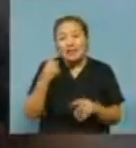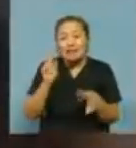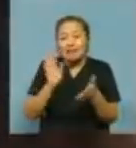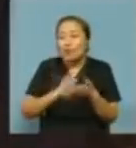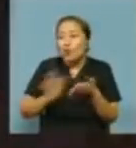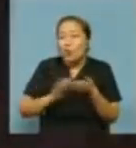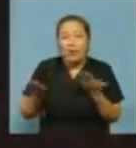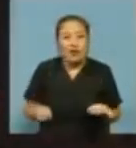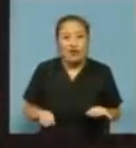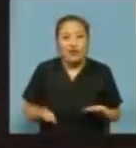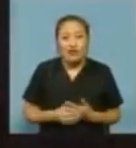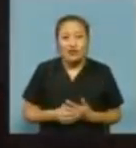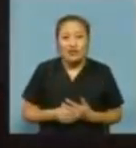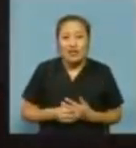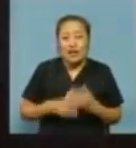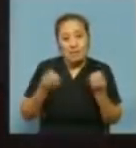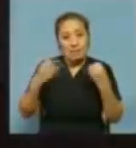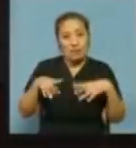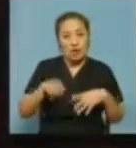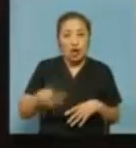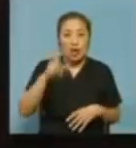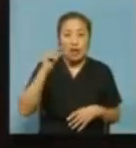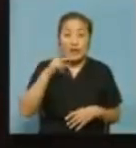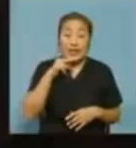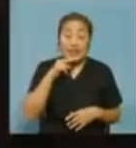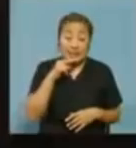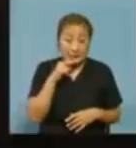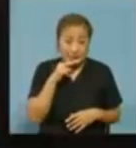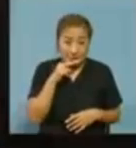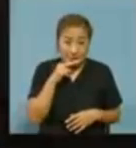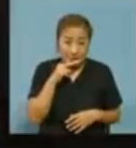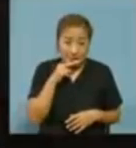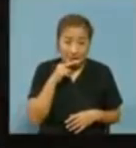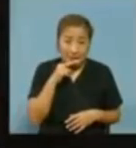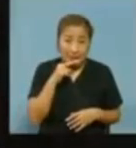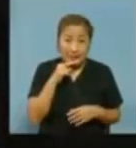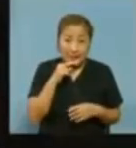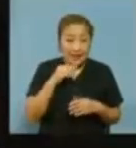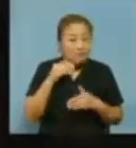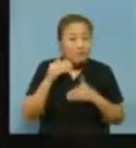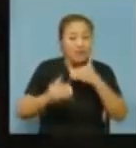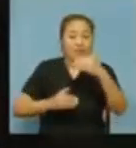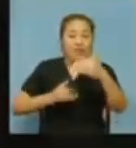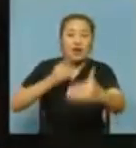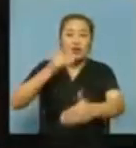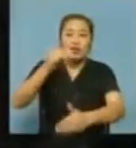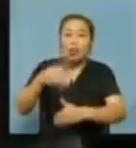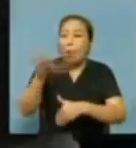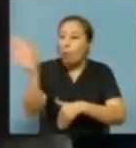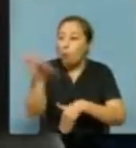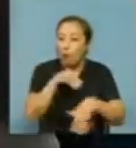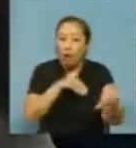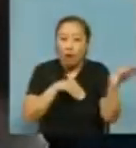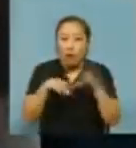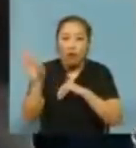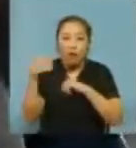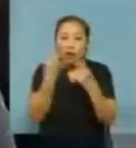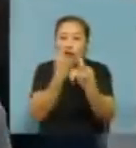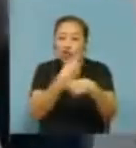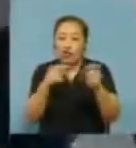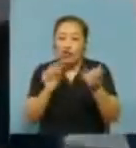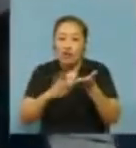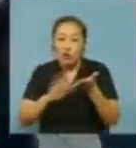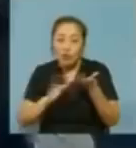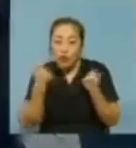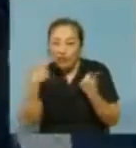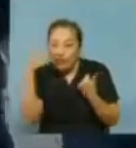reciente, esto comenzó el día viernes, está en plena etapa de recabar datos. Por